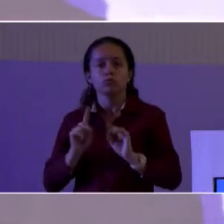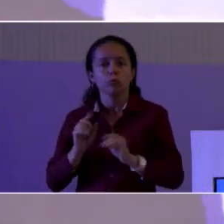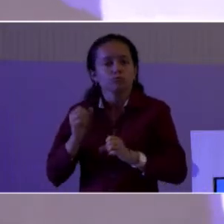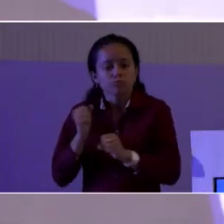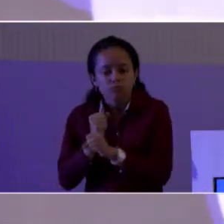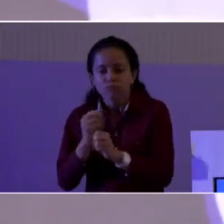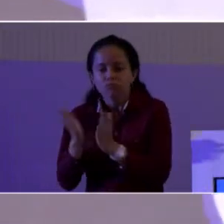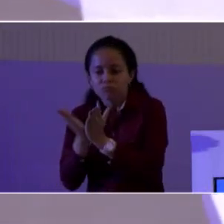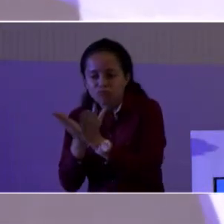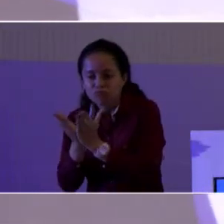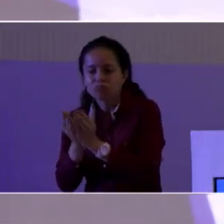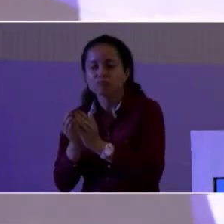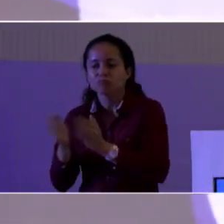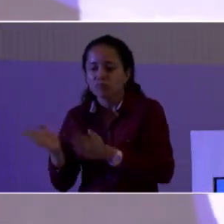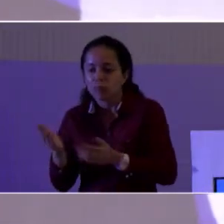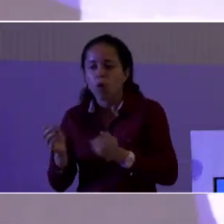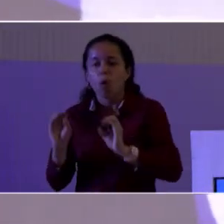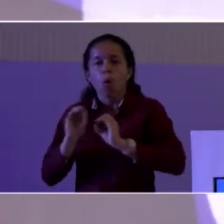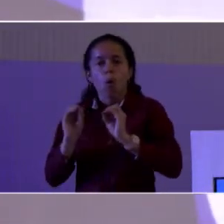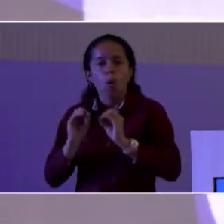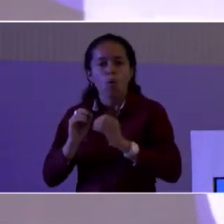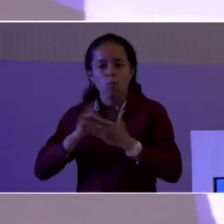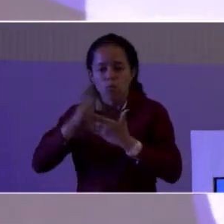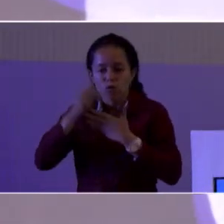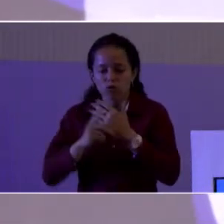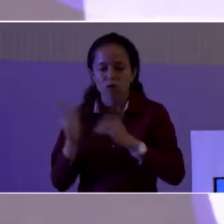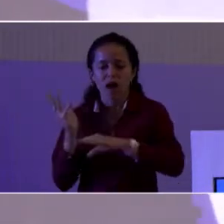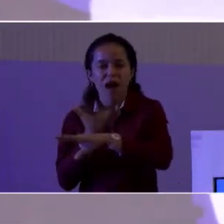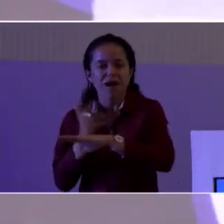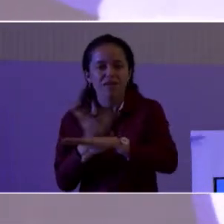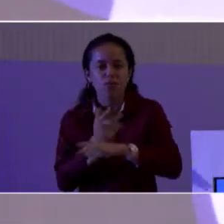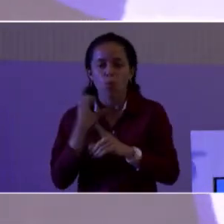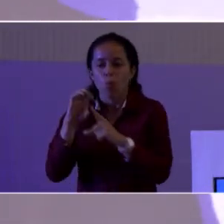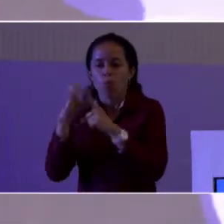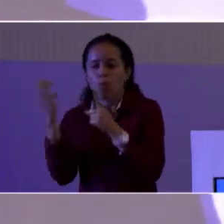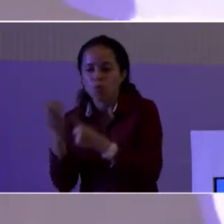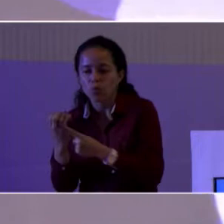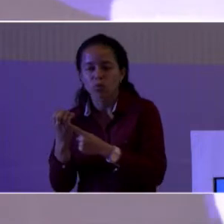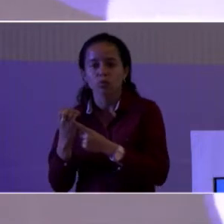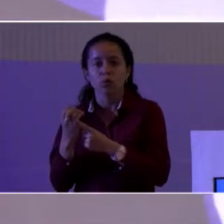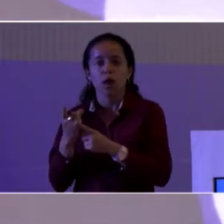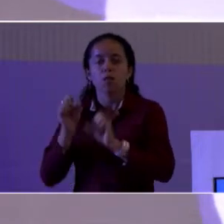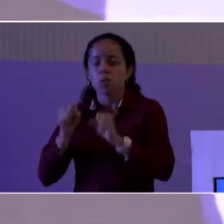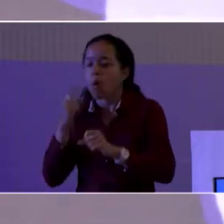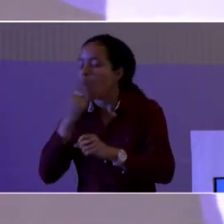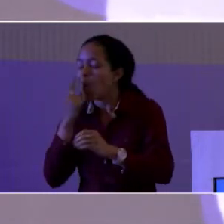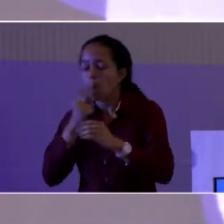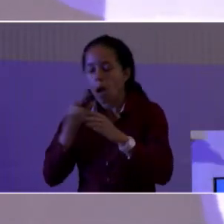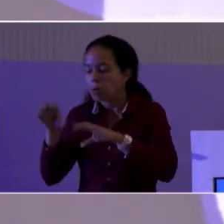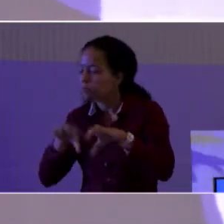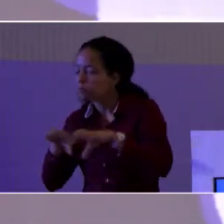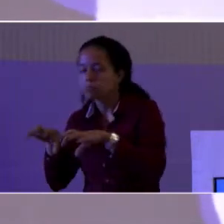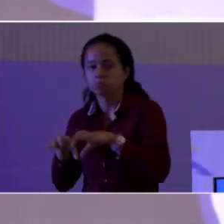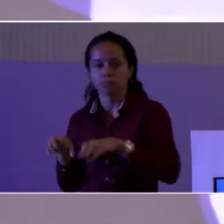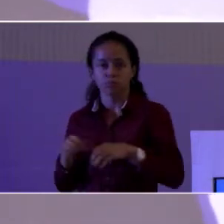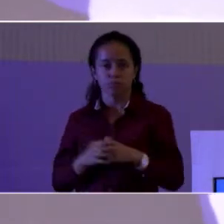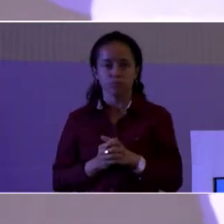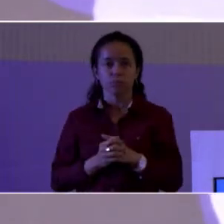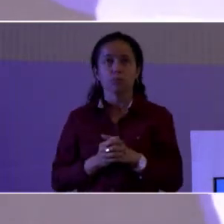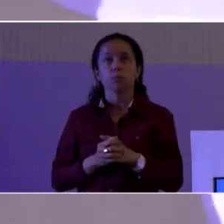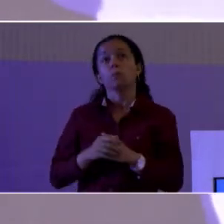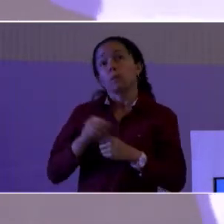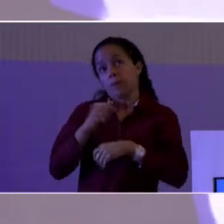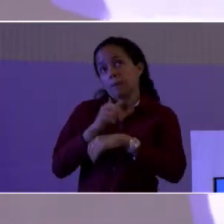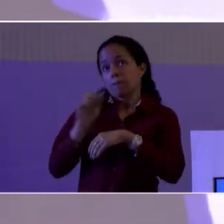educativo, alternativas productivas, artísticas, culturales y de otra clase. La agencia